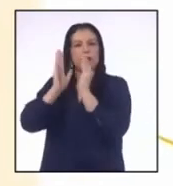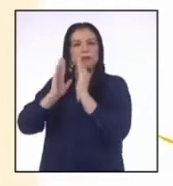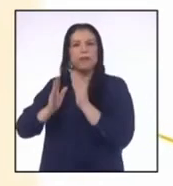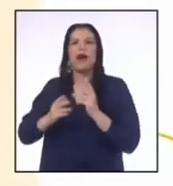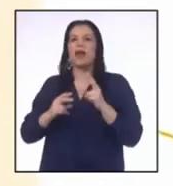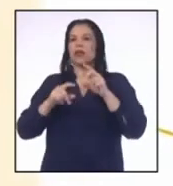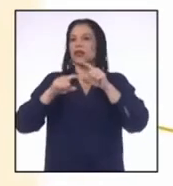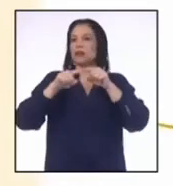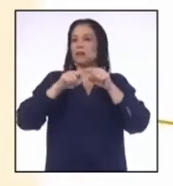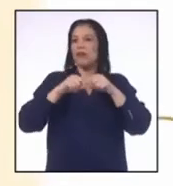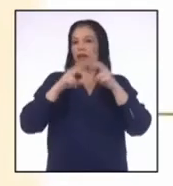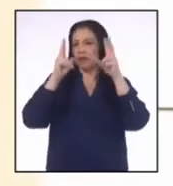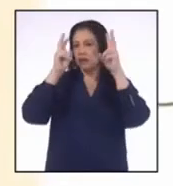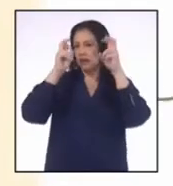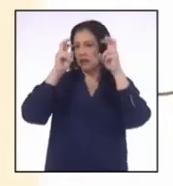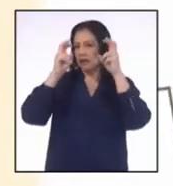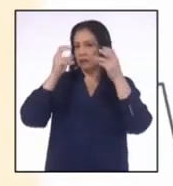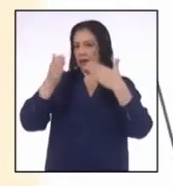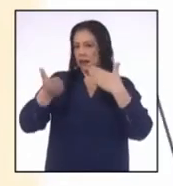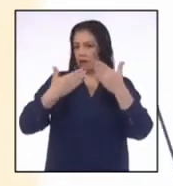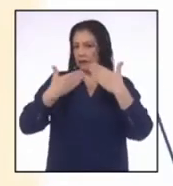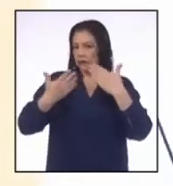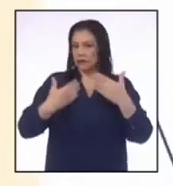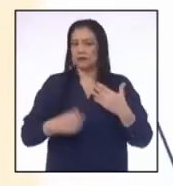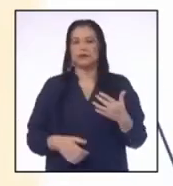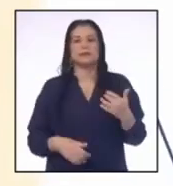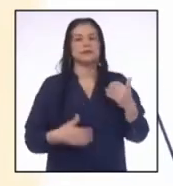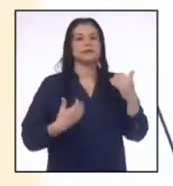torno al tema tratado.